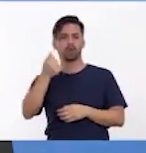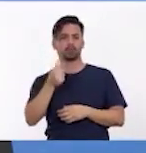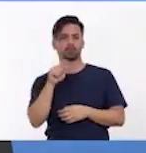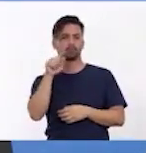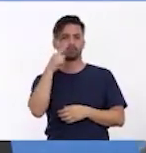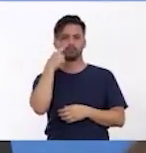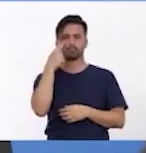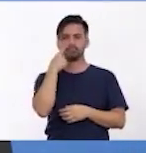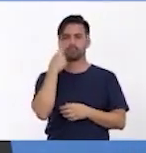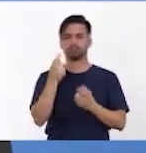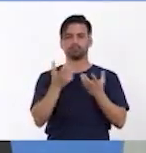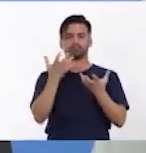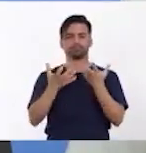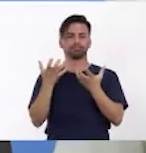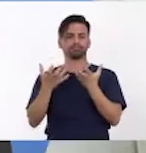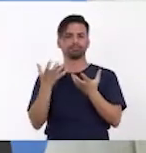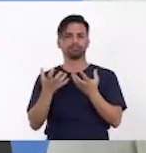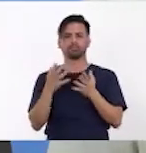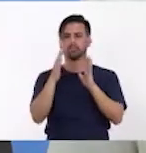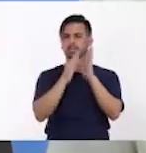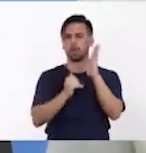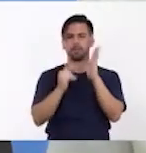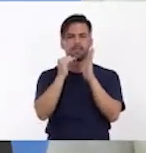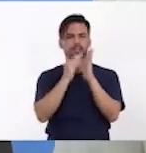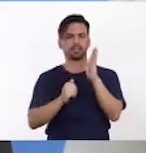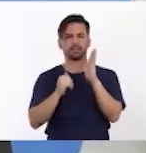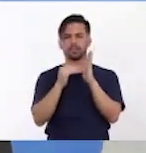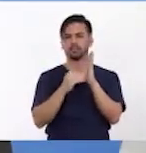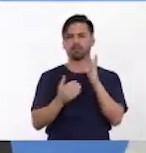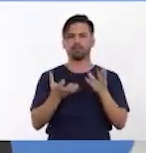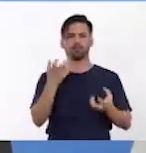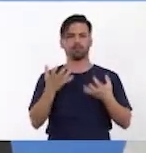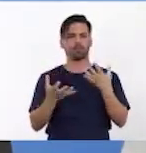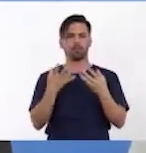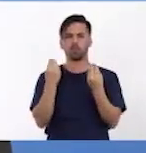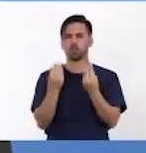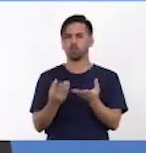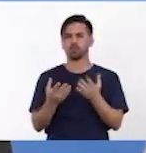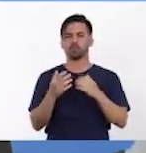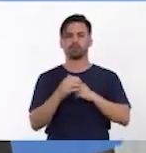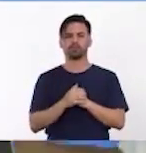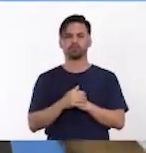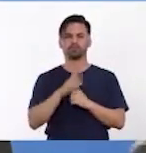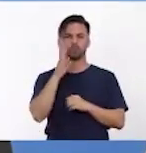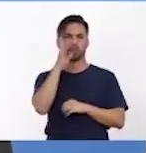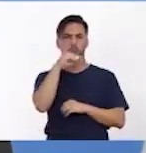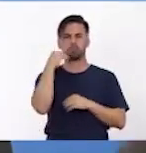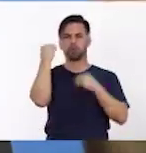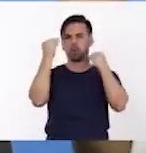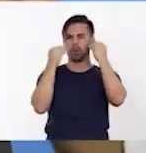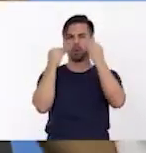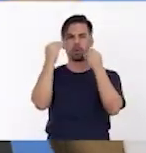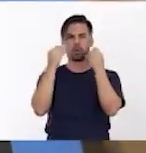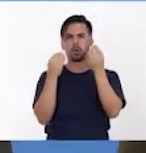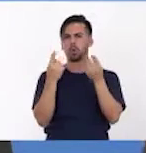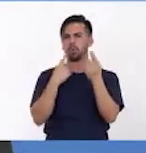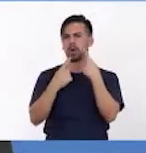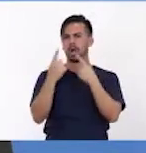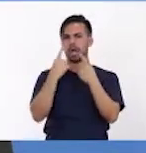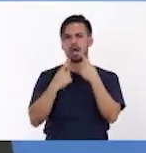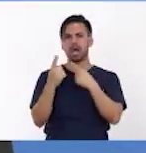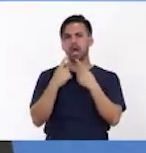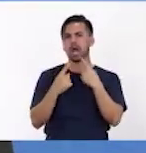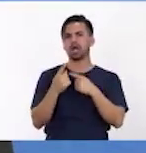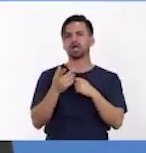una preocupación de la dirección de algunos de esos países por esto. Evo Morales,